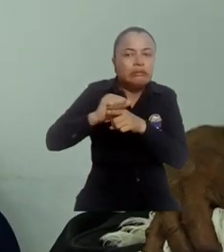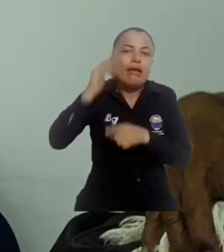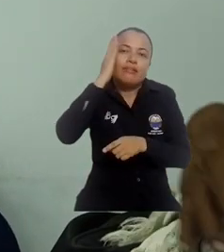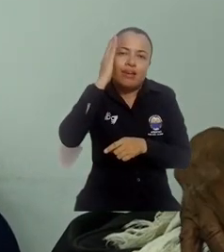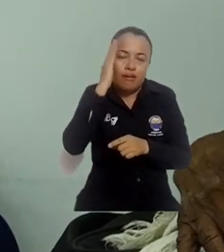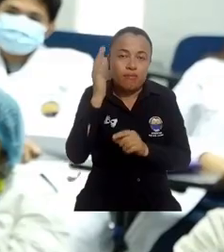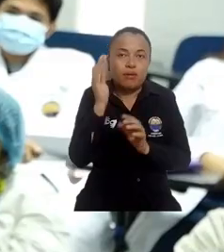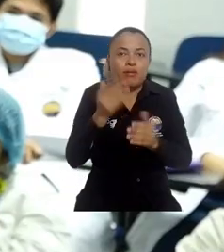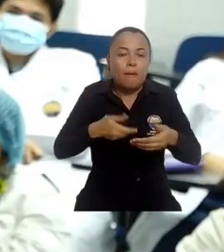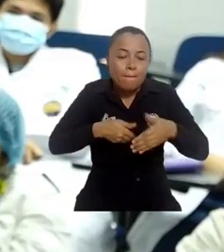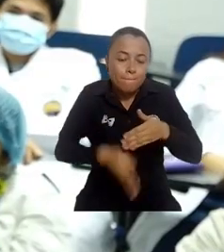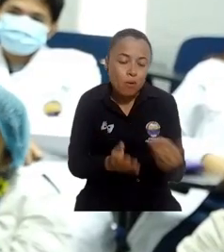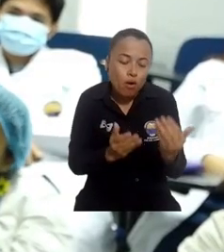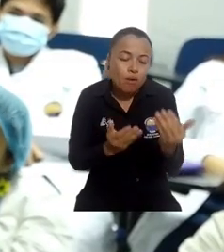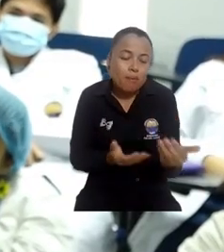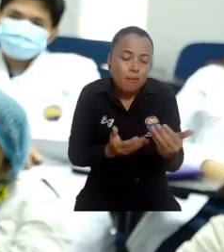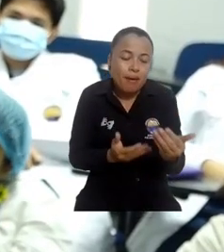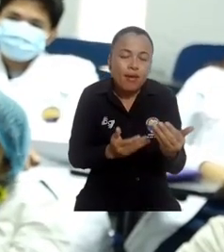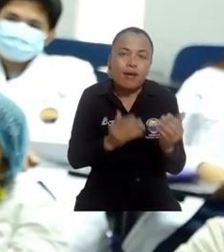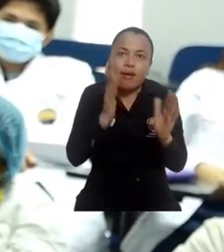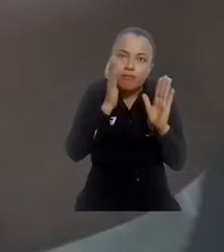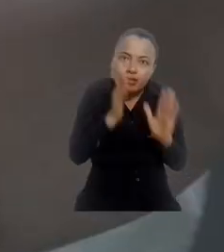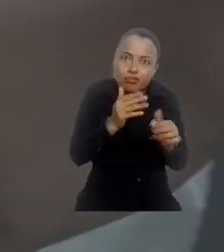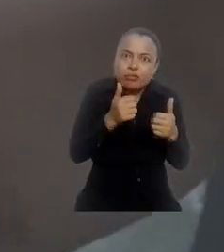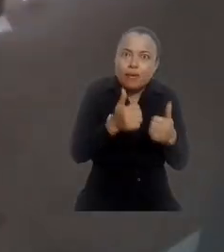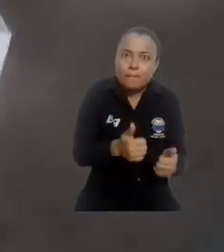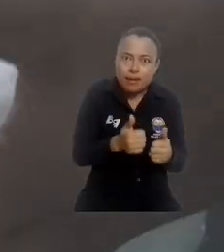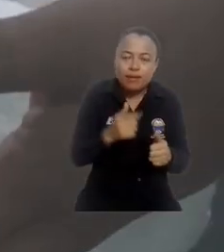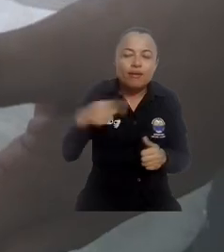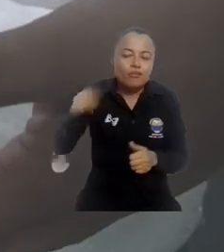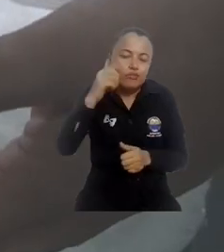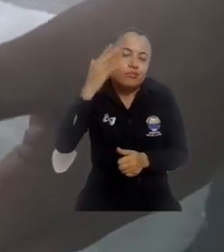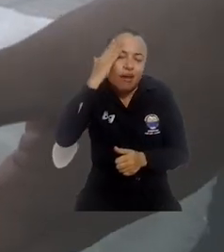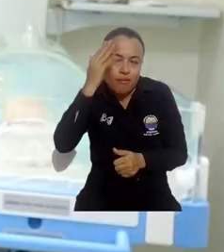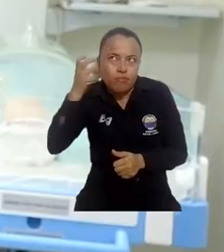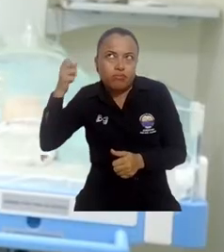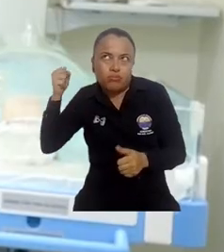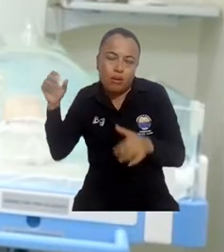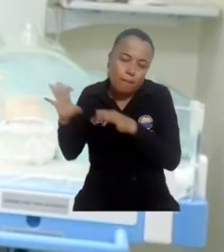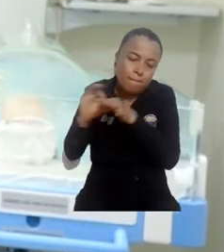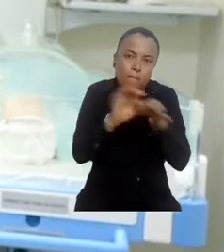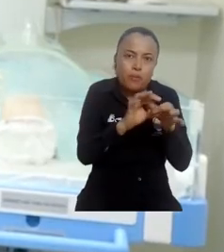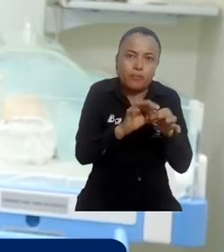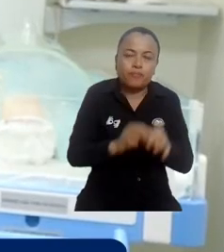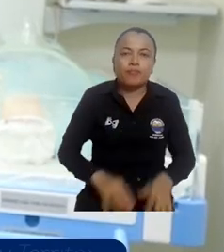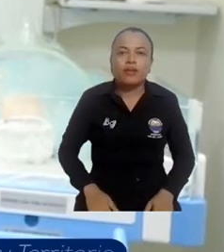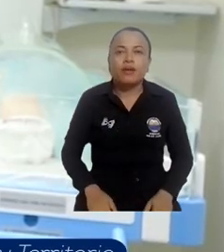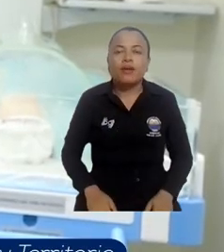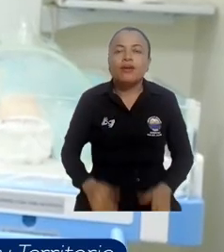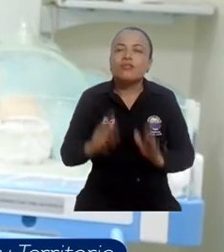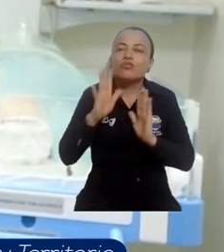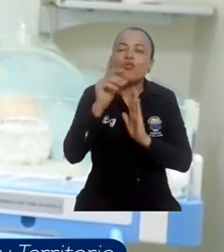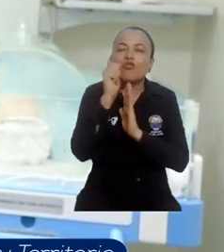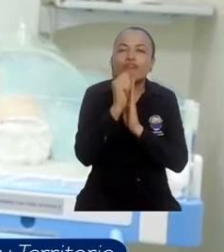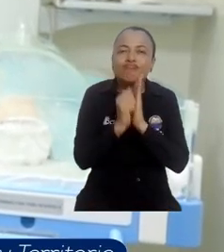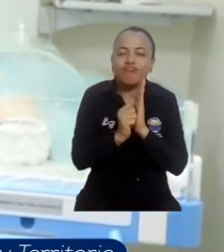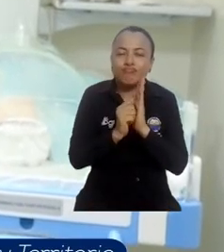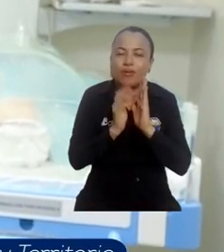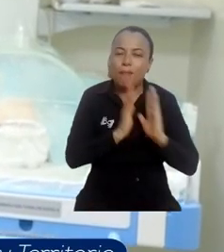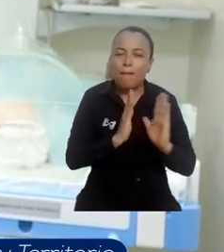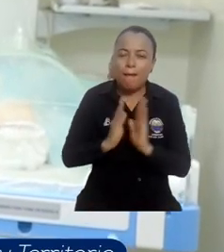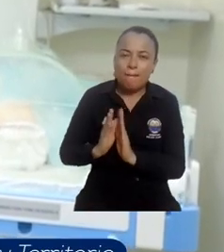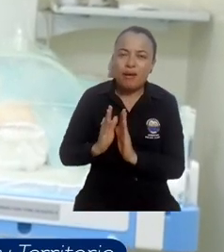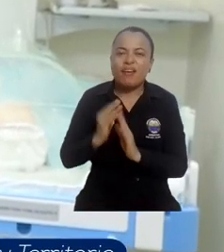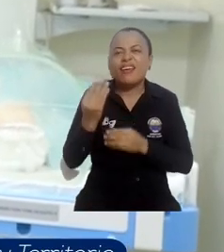cómo salvaguardar la vida de los recién nacidos sin alejarse de sus saberes. Configurar un protocolo intercultural de atención del